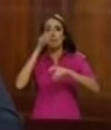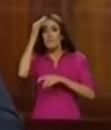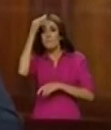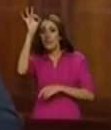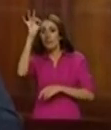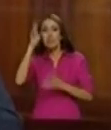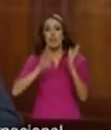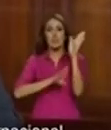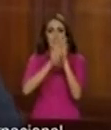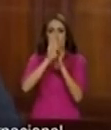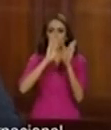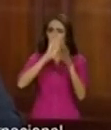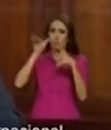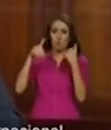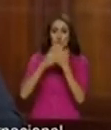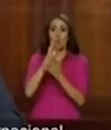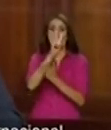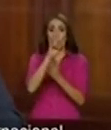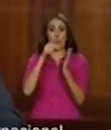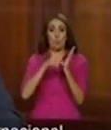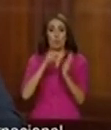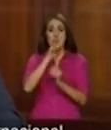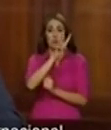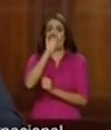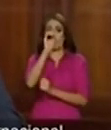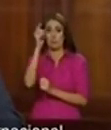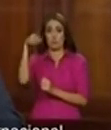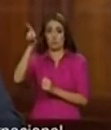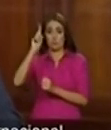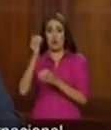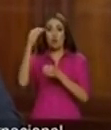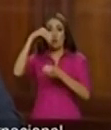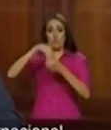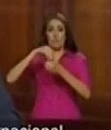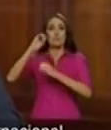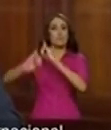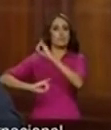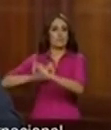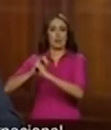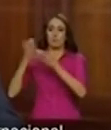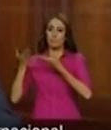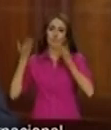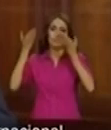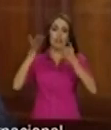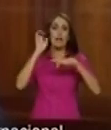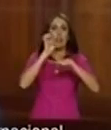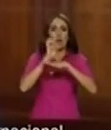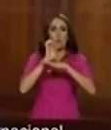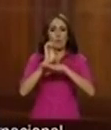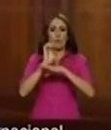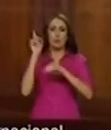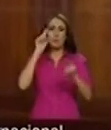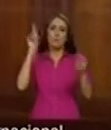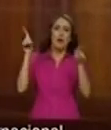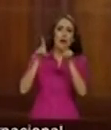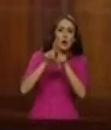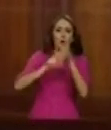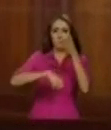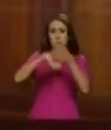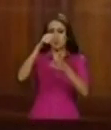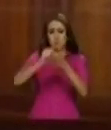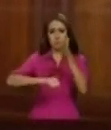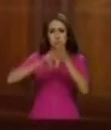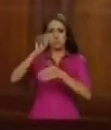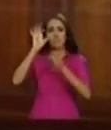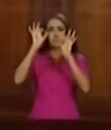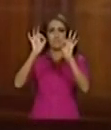de Desarrollo. Y 4.200 millones que son del Fondo Monetario Internacional, con quien hemos llegado a lo que se denomina un